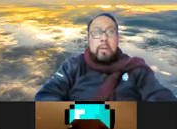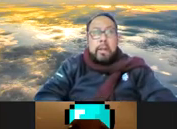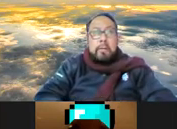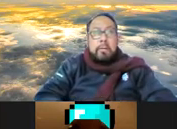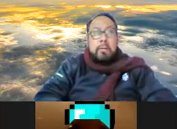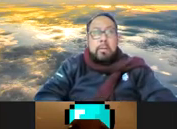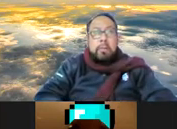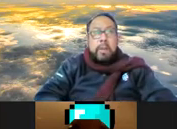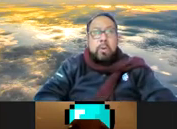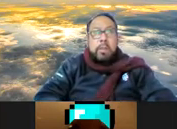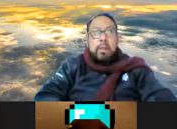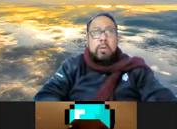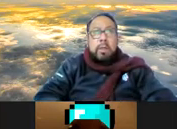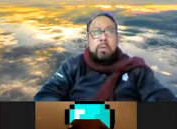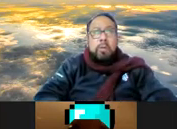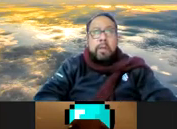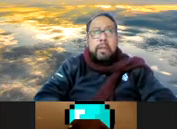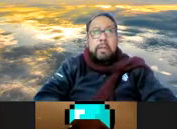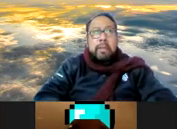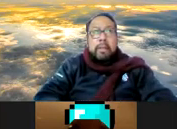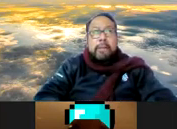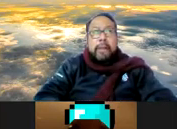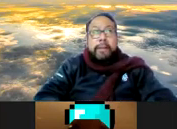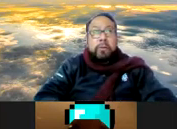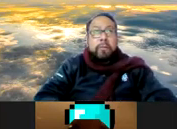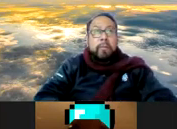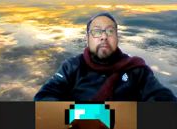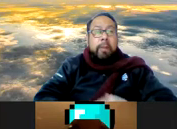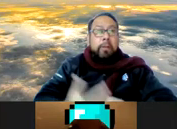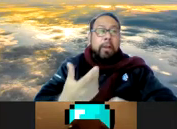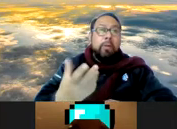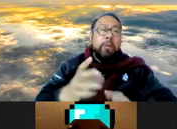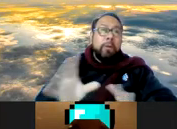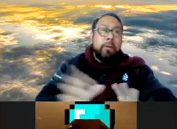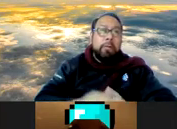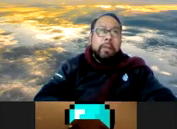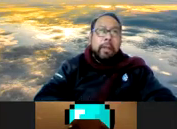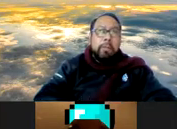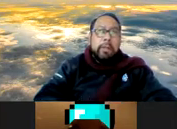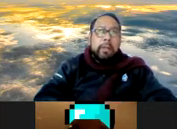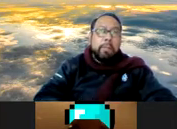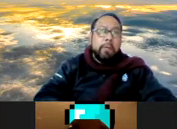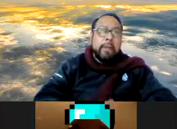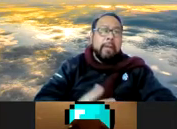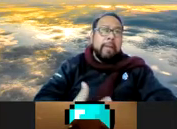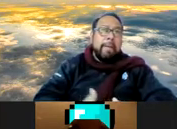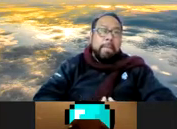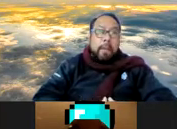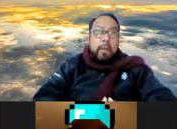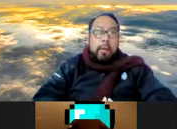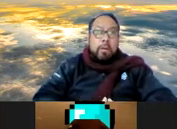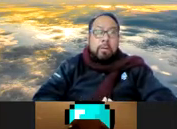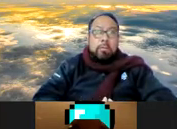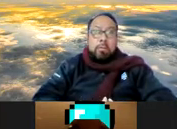Esa era una de las preguntas que un alumno me decía en derecho, ¿no? Bueno, no era mi alumno, pero estábamos platicando y me decía, es que, profe,